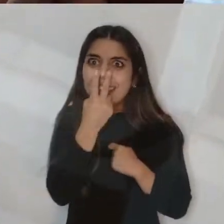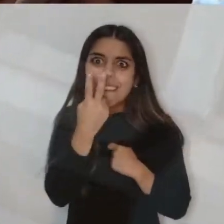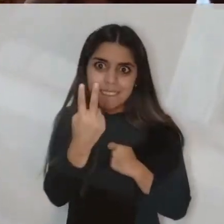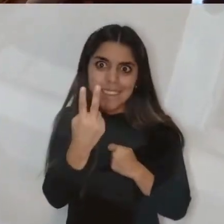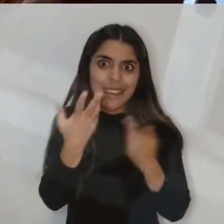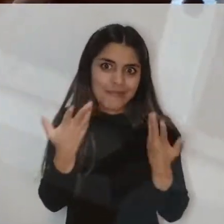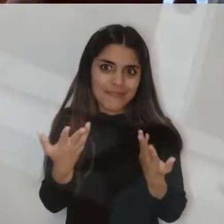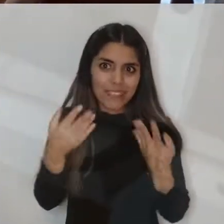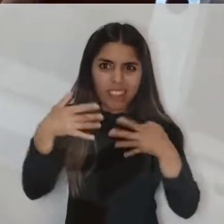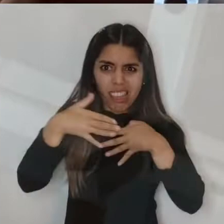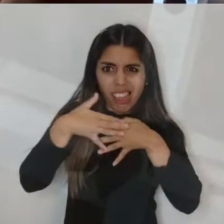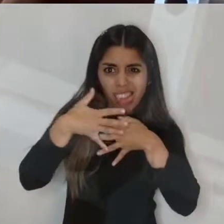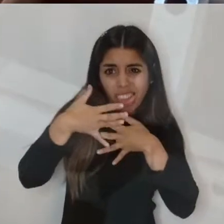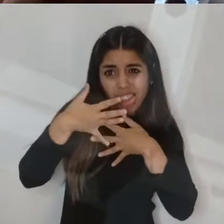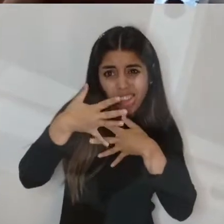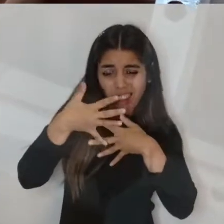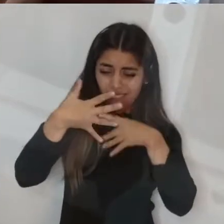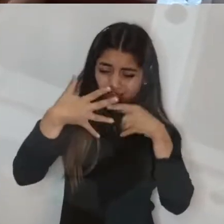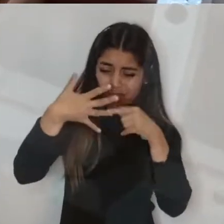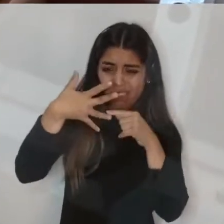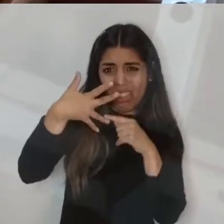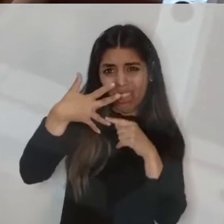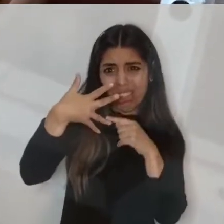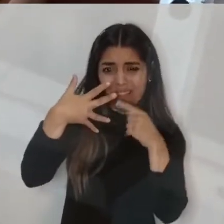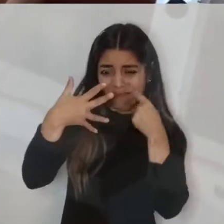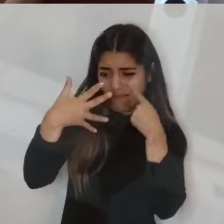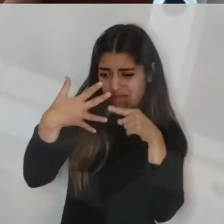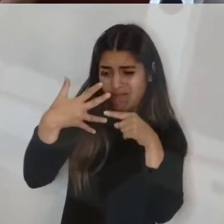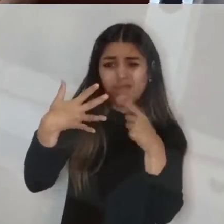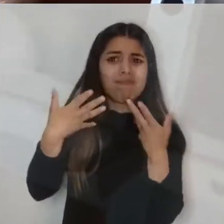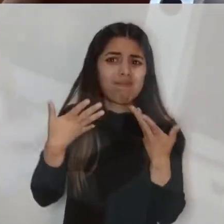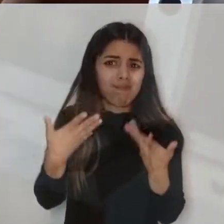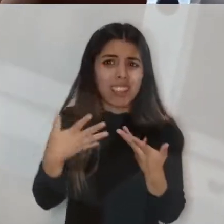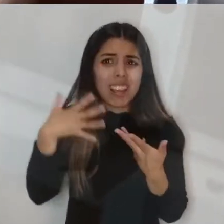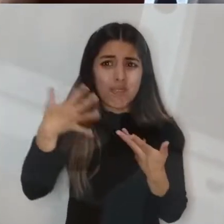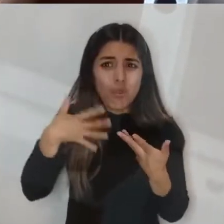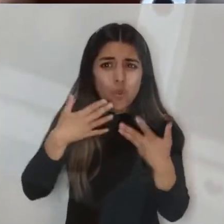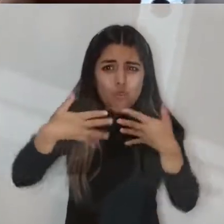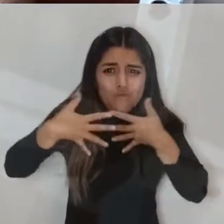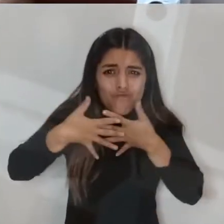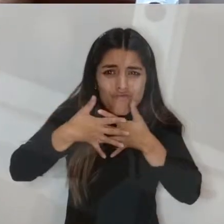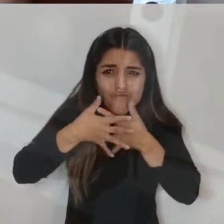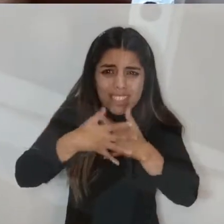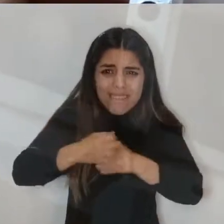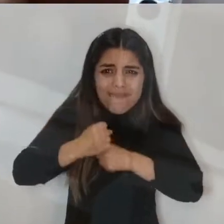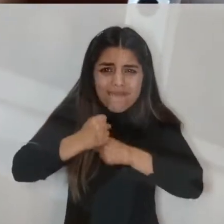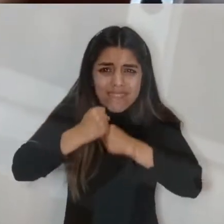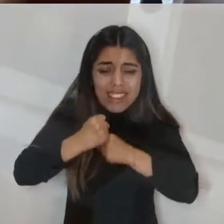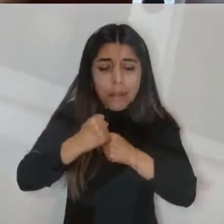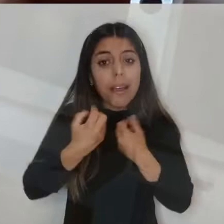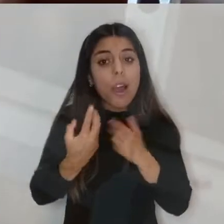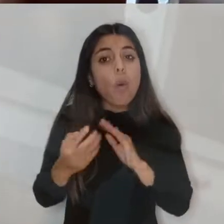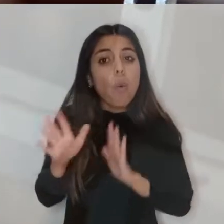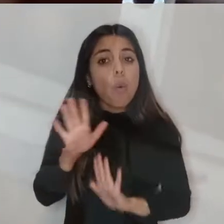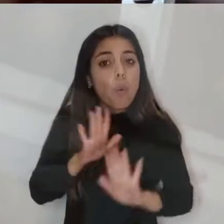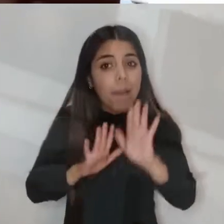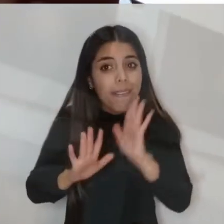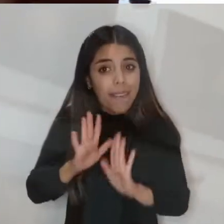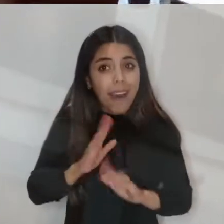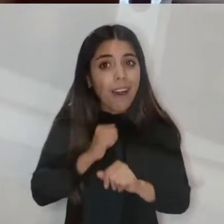y se ven como más, más delicaditas. Se notan más los detalles. Sí, sí. Es igual, uno siempre tiene que